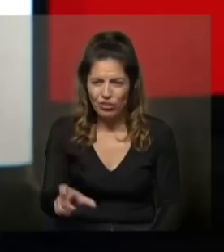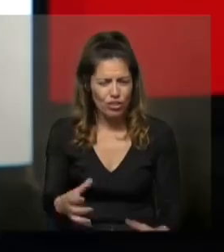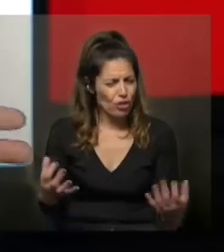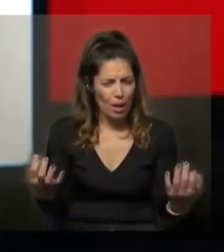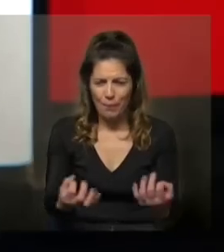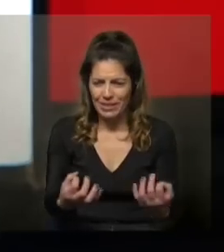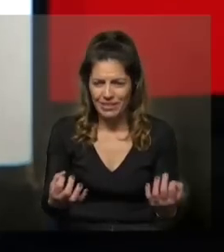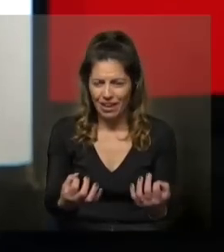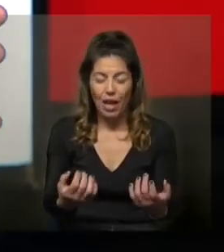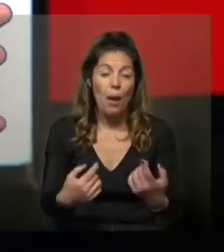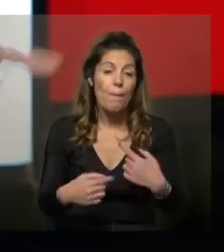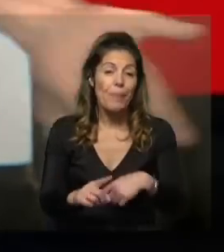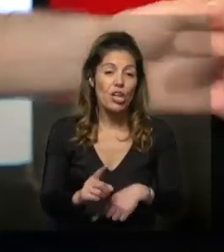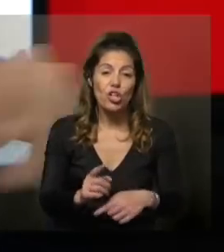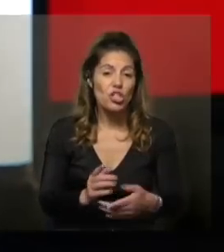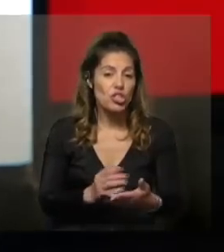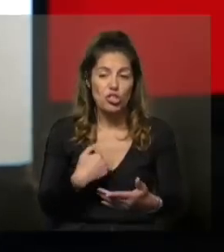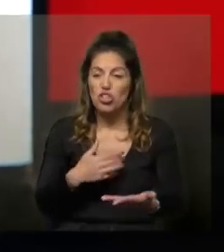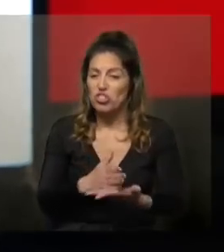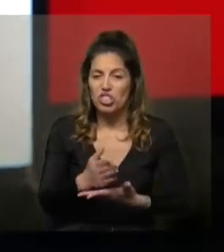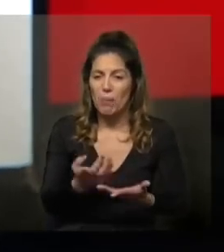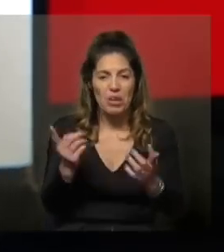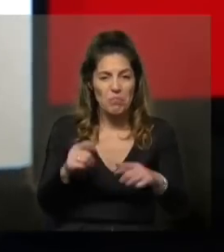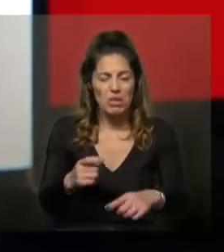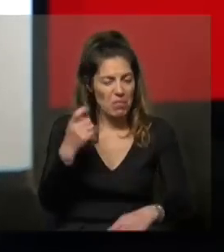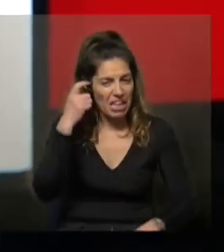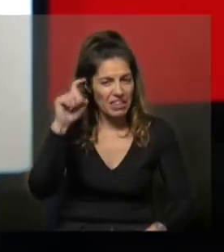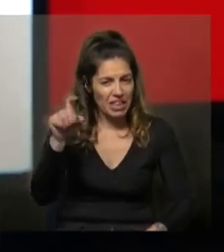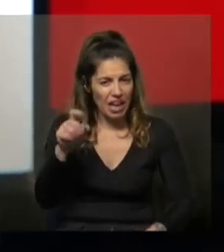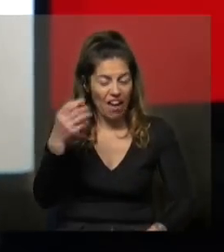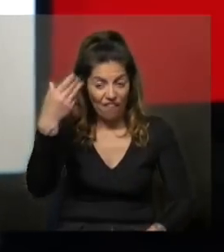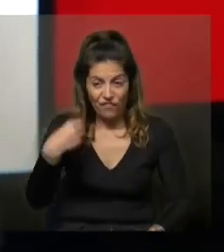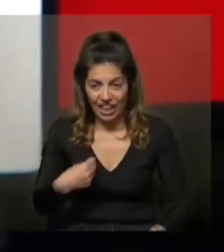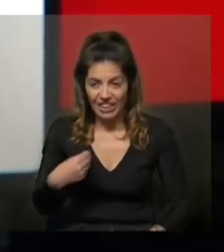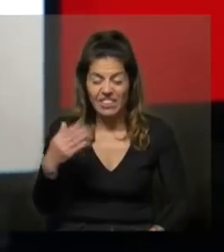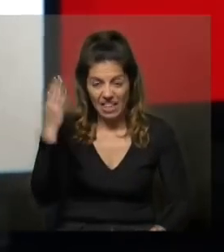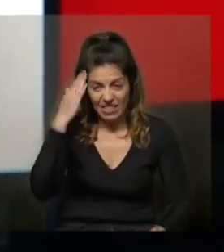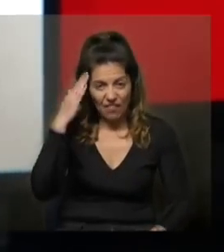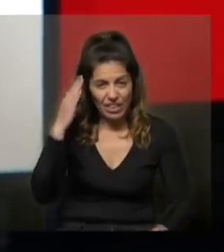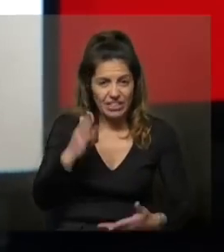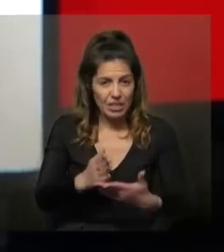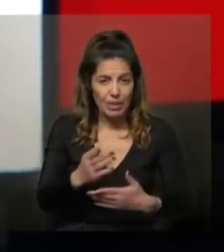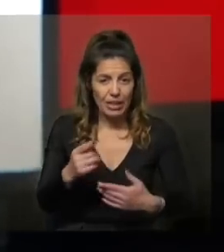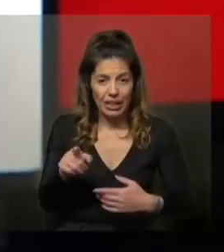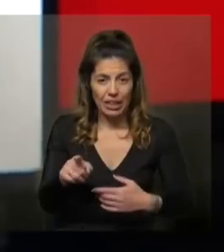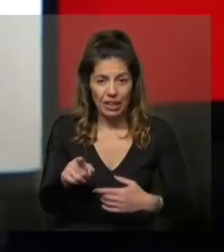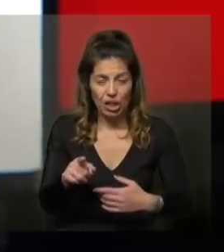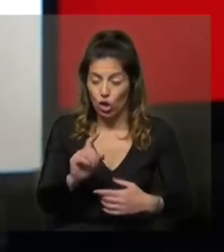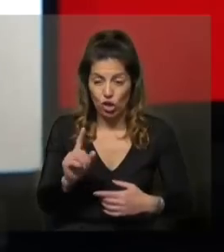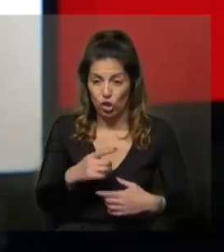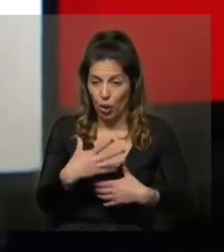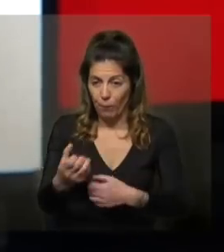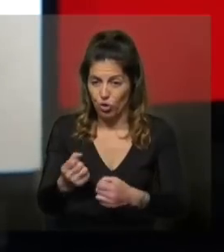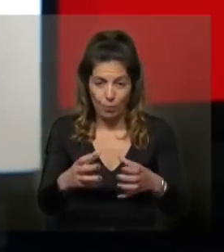yo siempre tuve las mismas posturas Beatriz siempre supo cuál era mi postura política también que no era partidaria de Partido Nacional